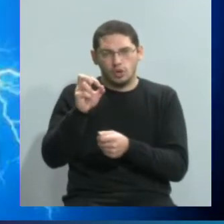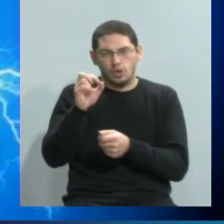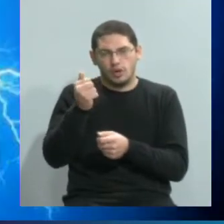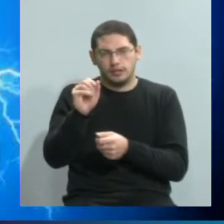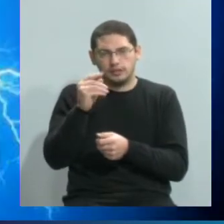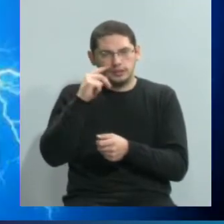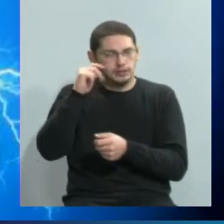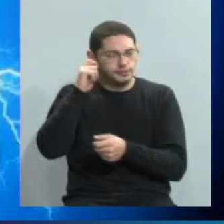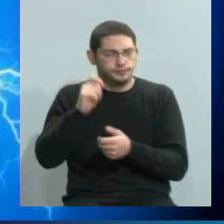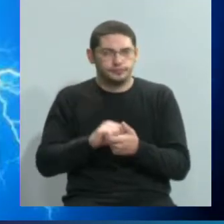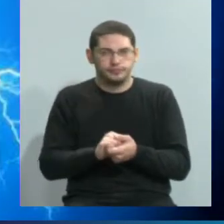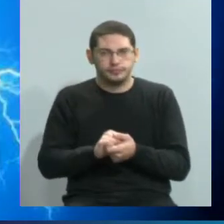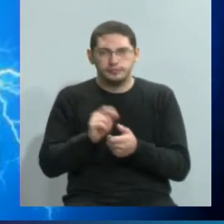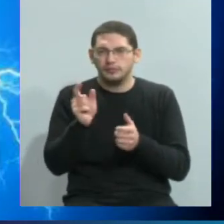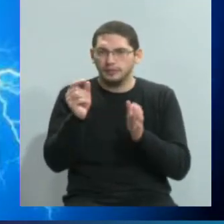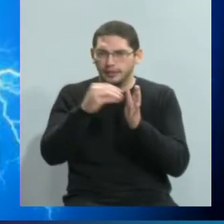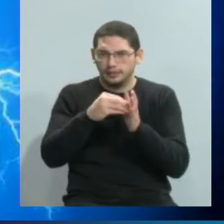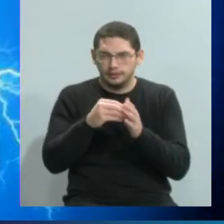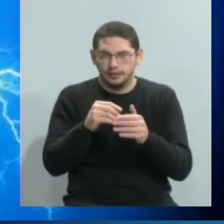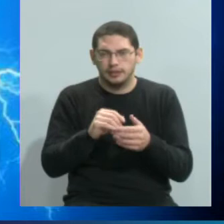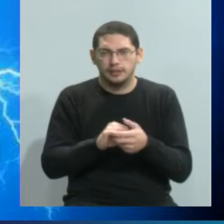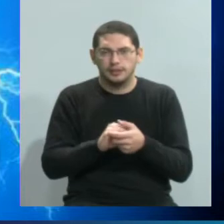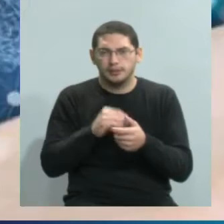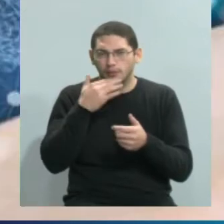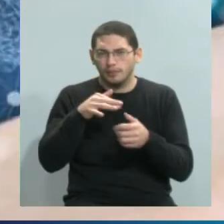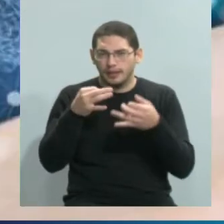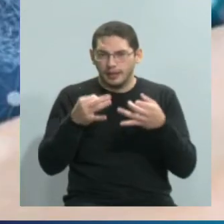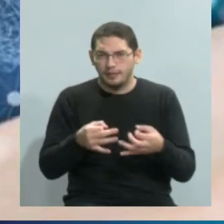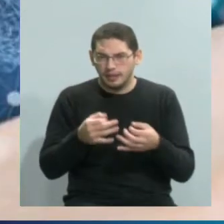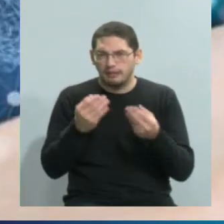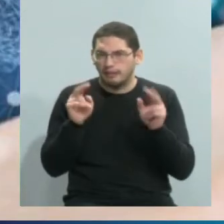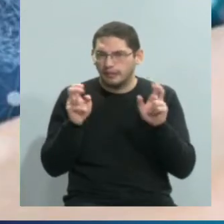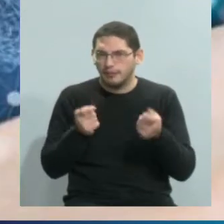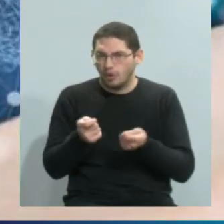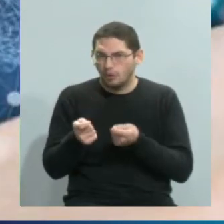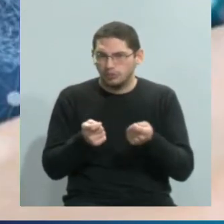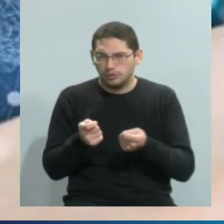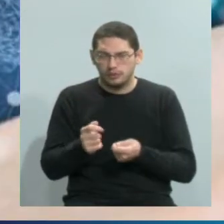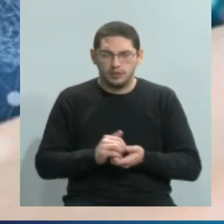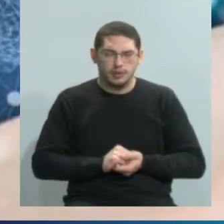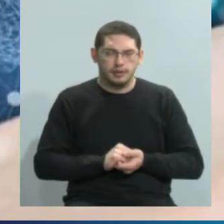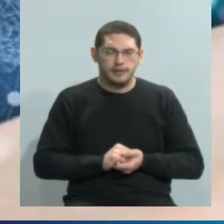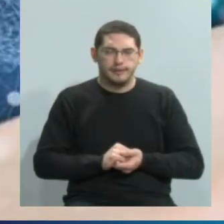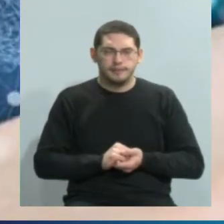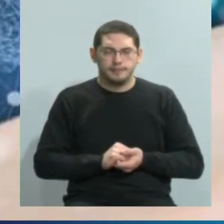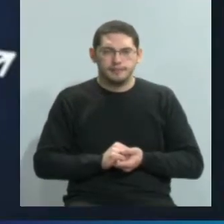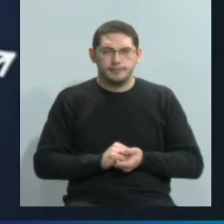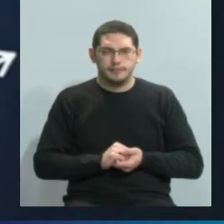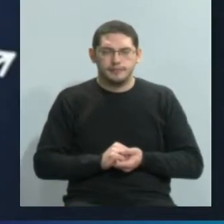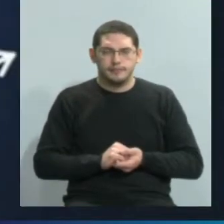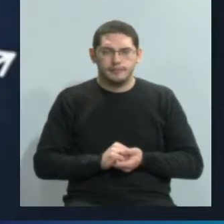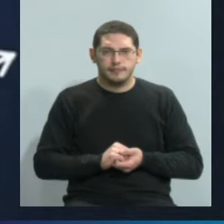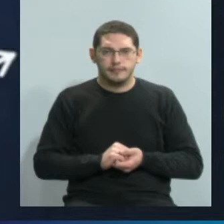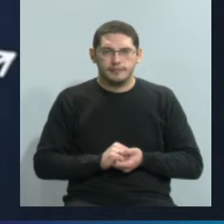Para hacerte, si me permitía un agregado, para ser más breve, para comprender de dónde nace el coaching específicamente. El coaching nace de